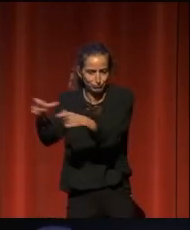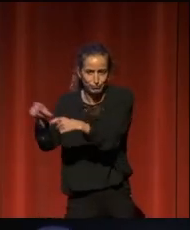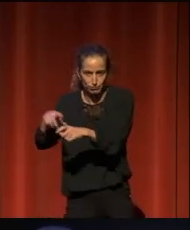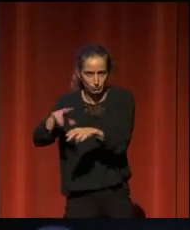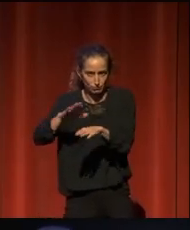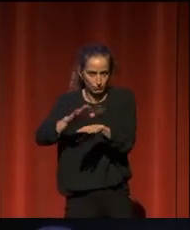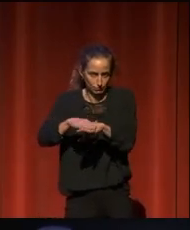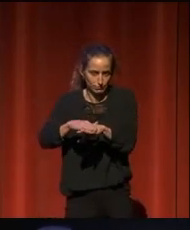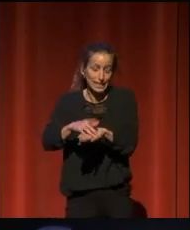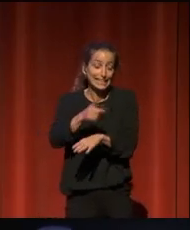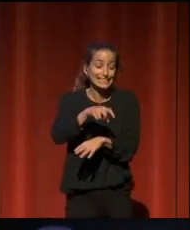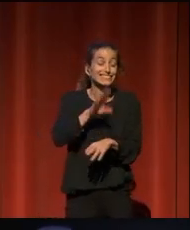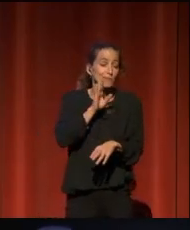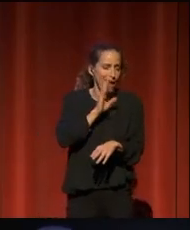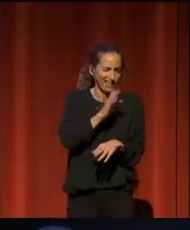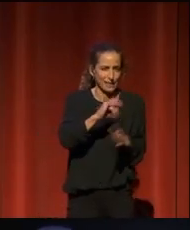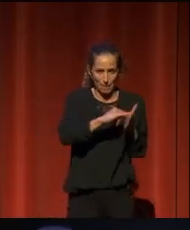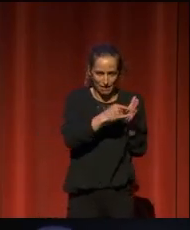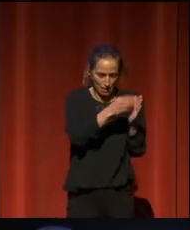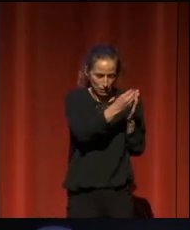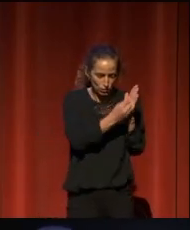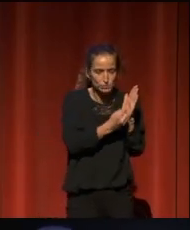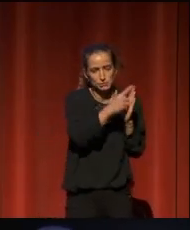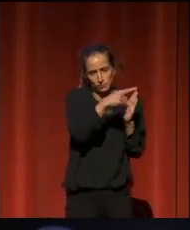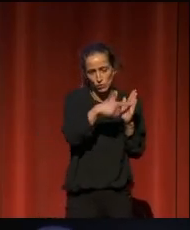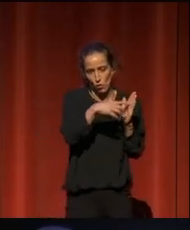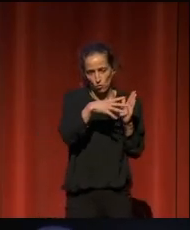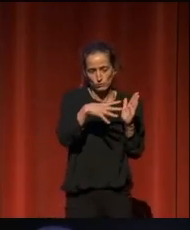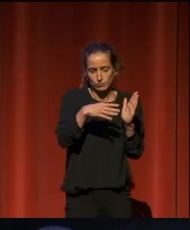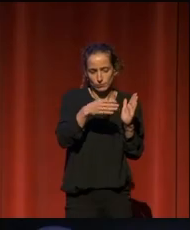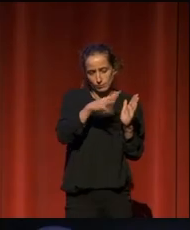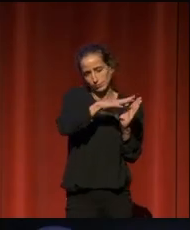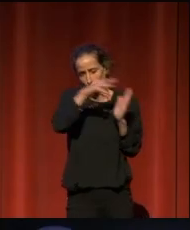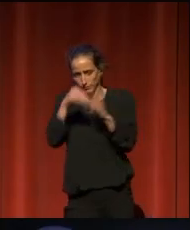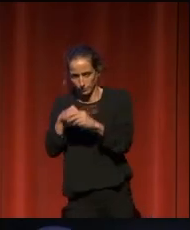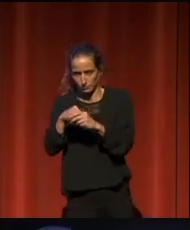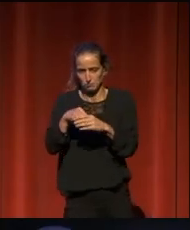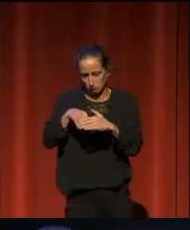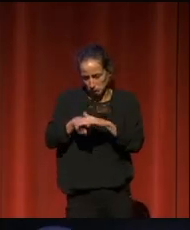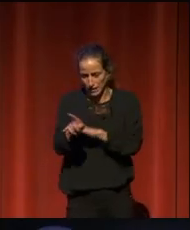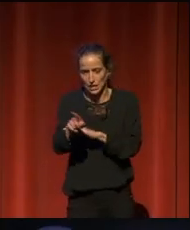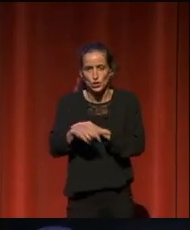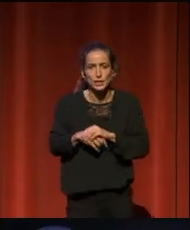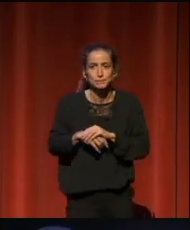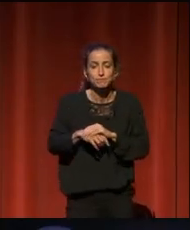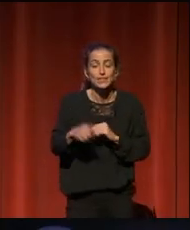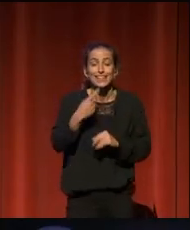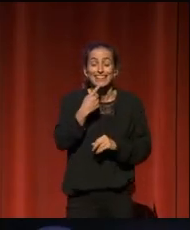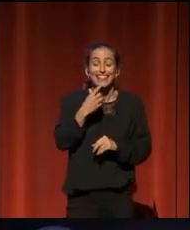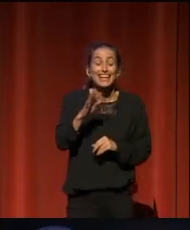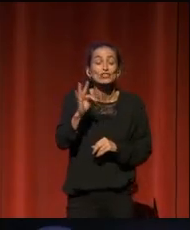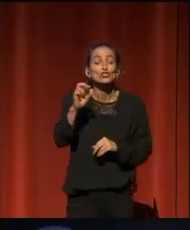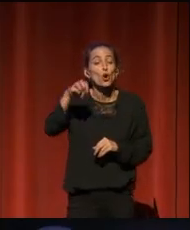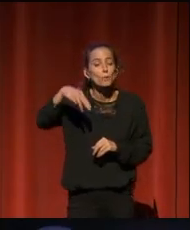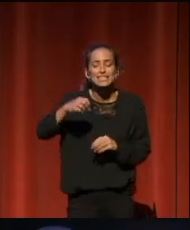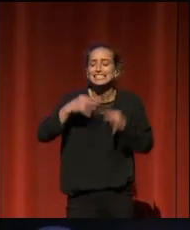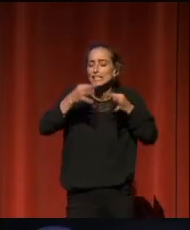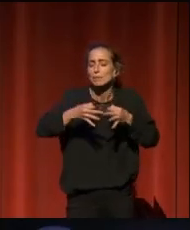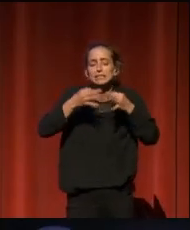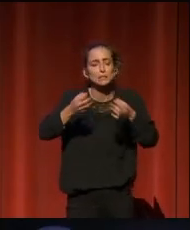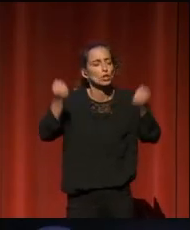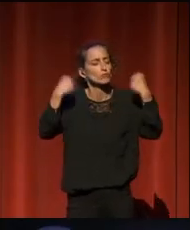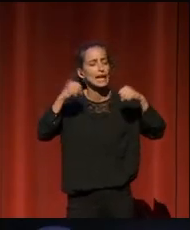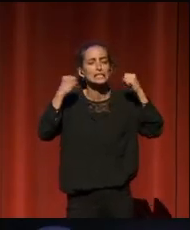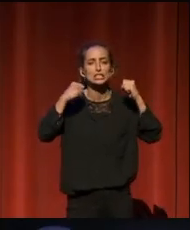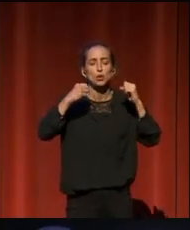planteados como dice Tom no no podemos siempre colaborar a nivel práctico pero que nos mantengamos